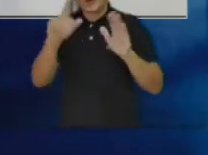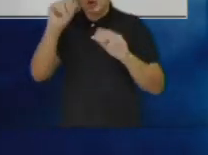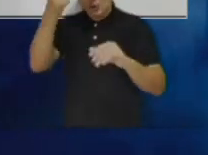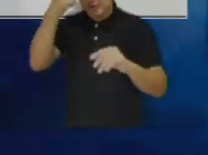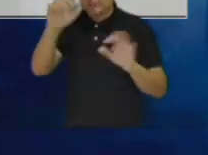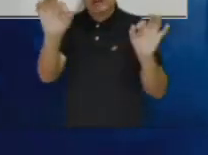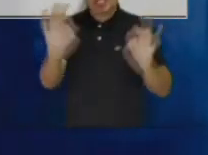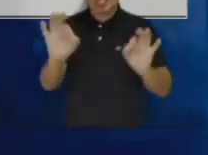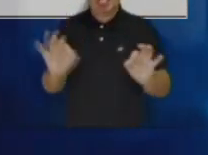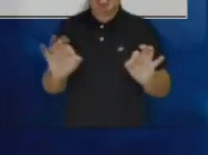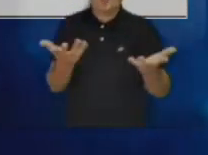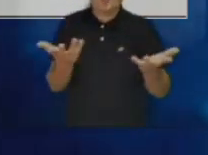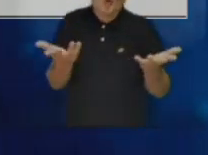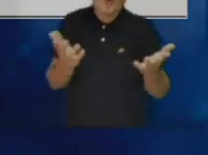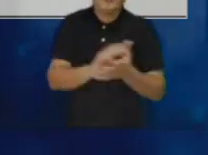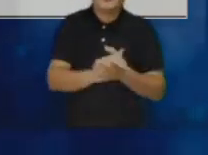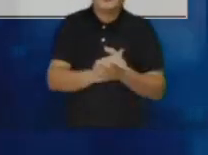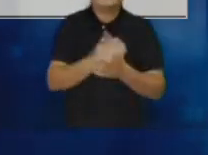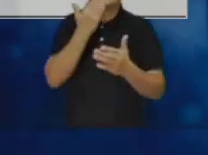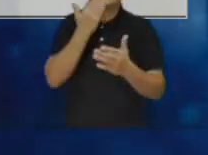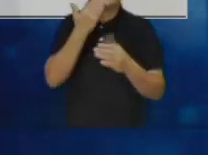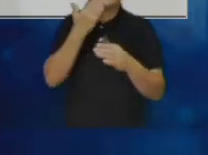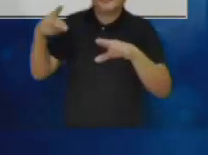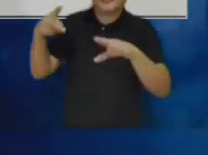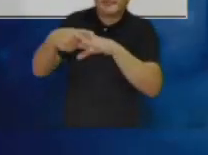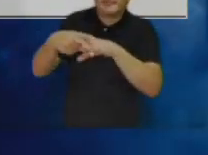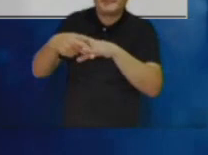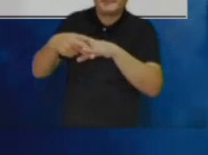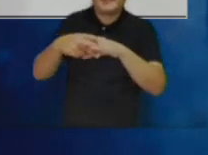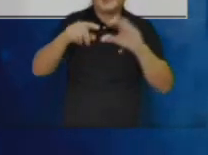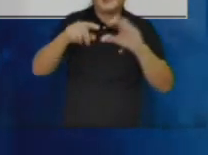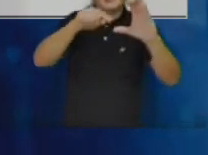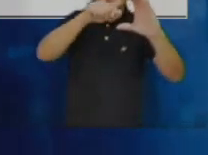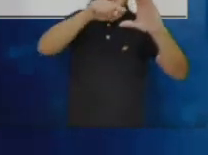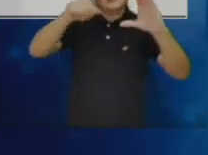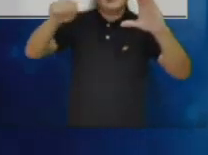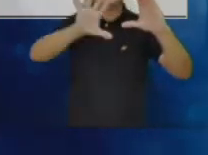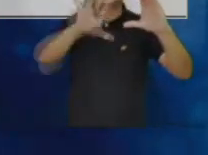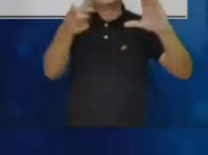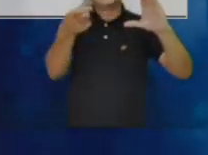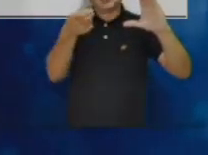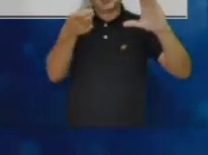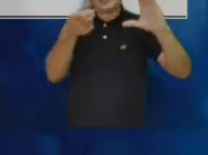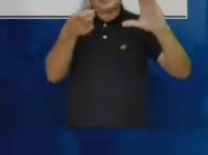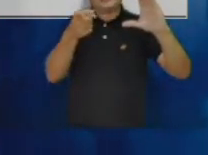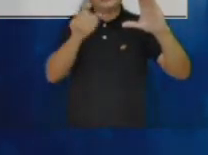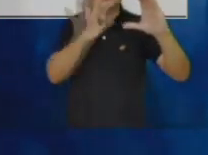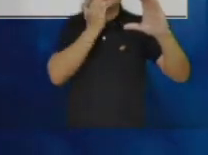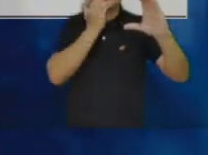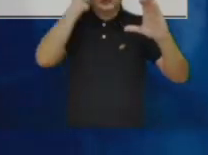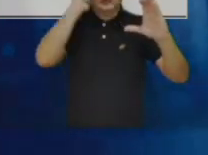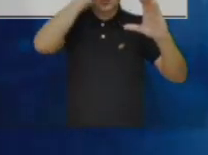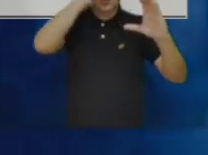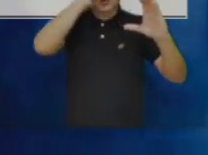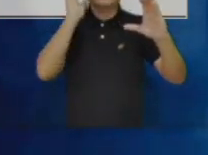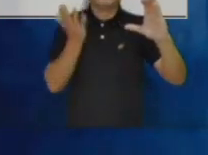Sobre todo interferencia, por ejemplo, en la banda de 5G con equipo que no cumple, como teléfonos que,